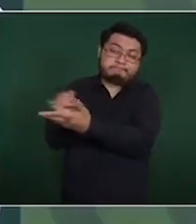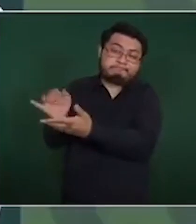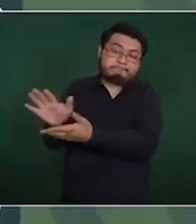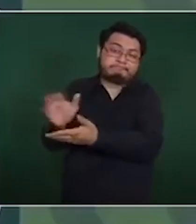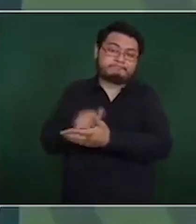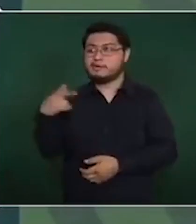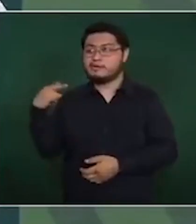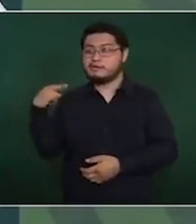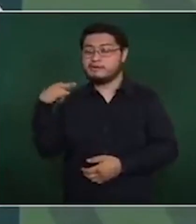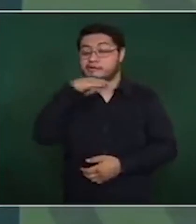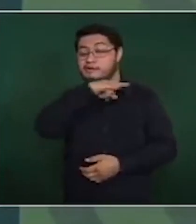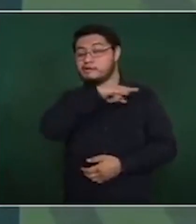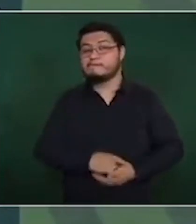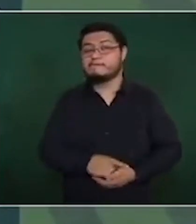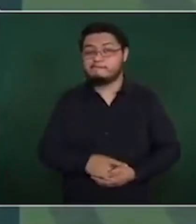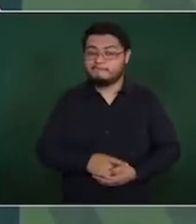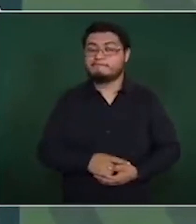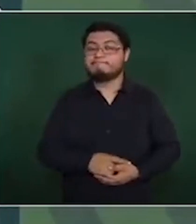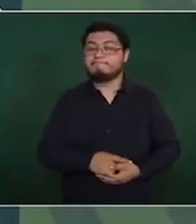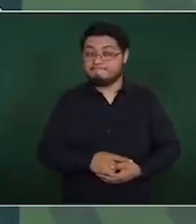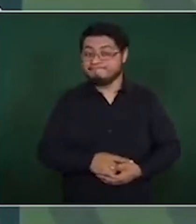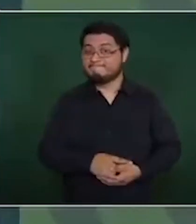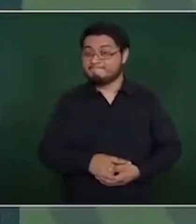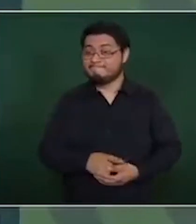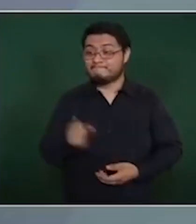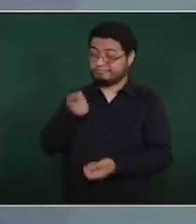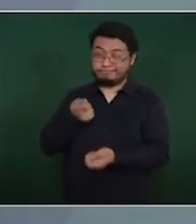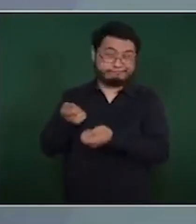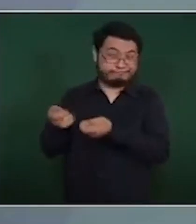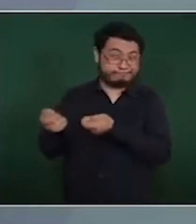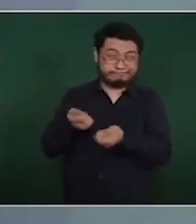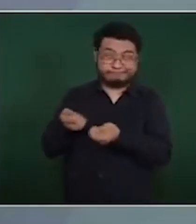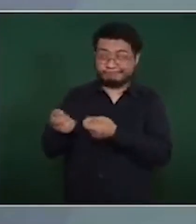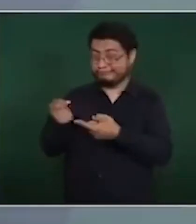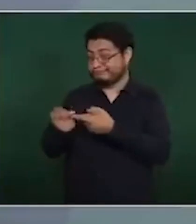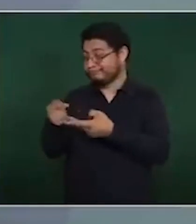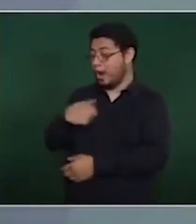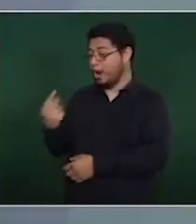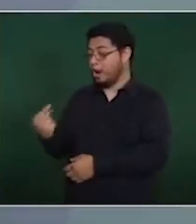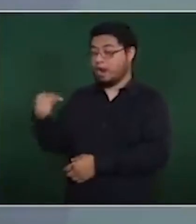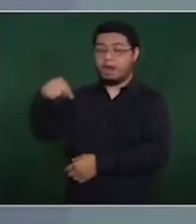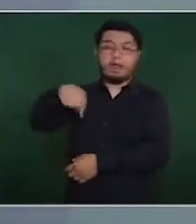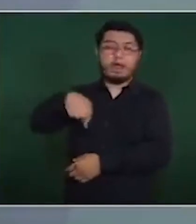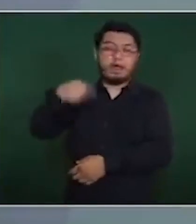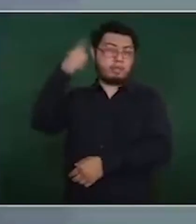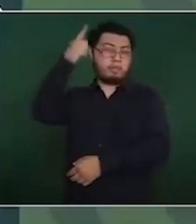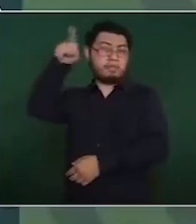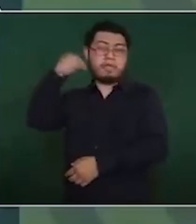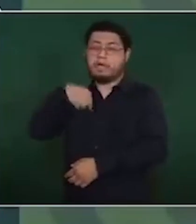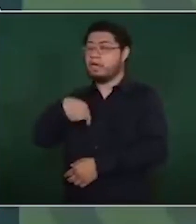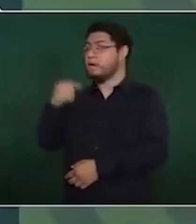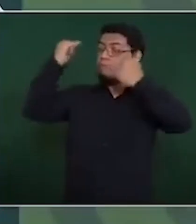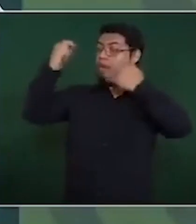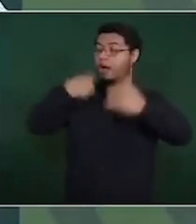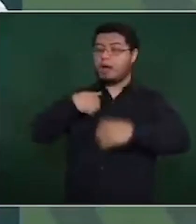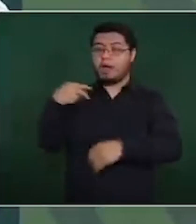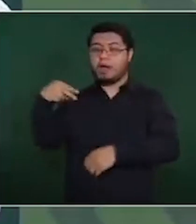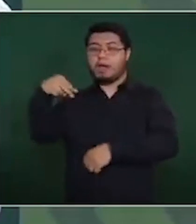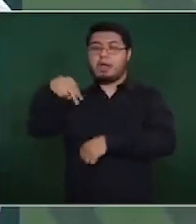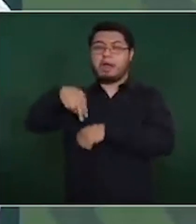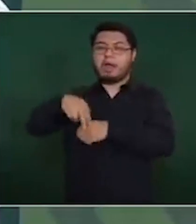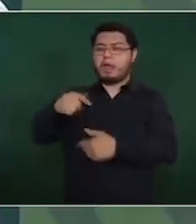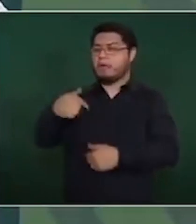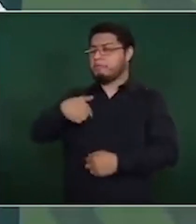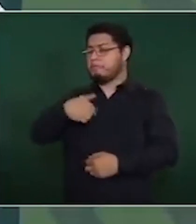muy hipócritas y son, repito, racistas, clasistas, aspiracionistas, se